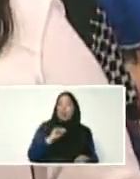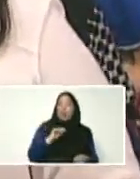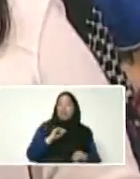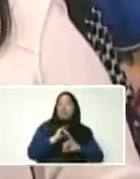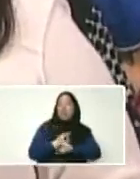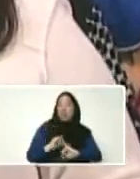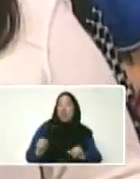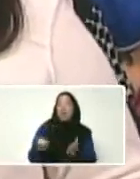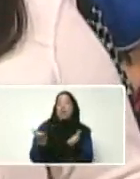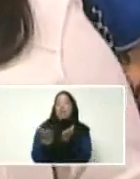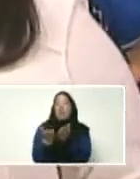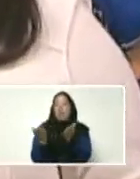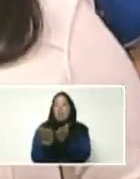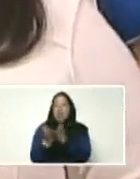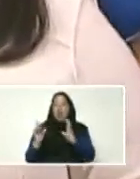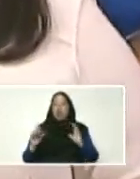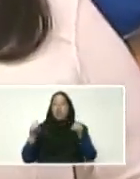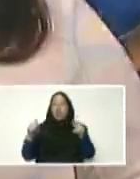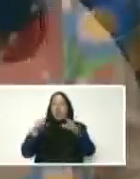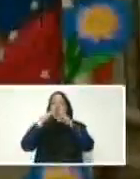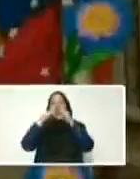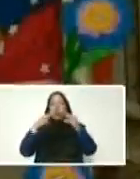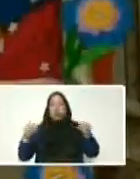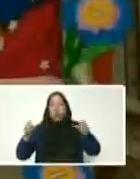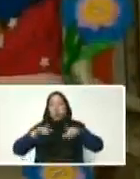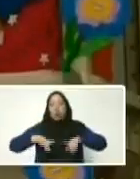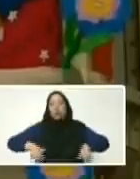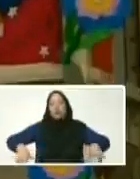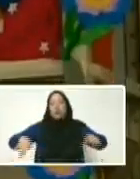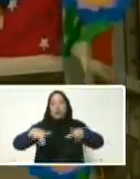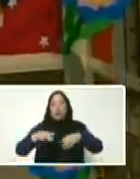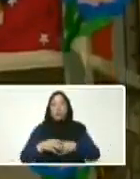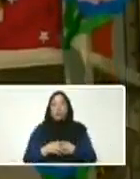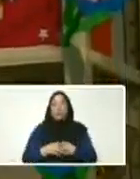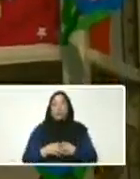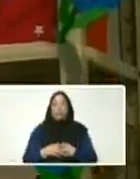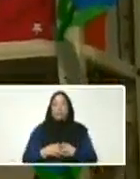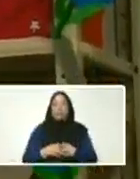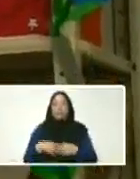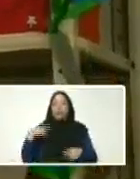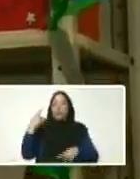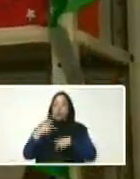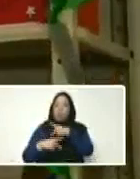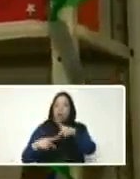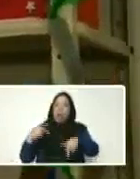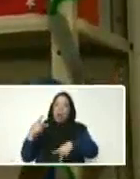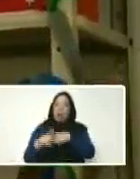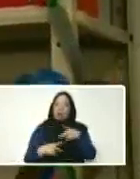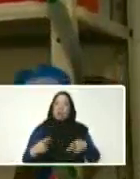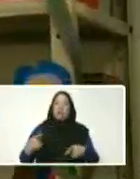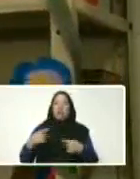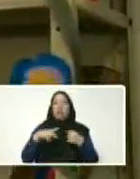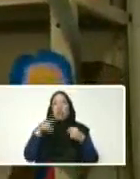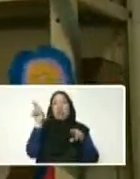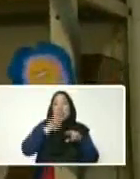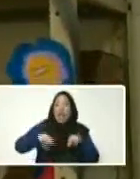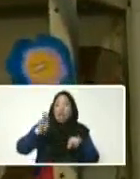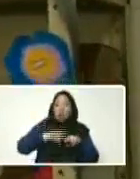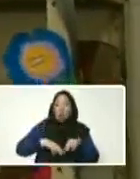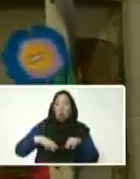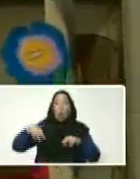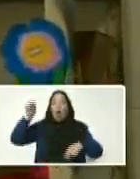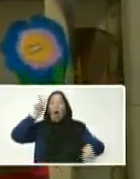esta escuela está recuperada. Todos sus espacios, hasta su patio productivo, su parque para los niños,